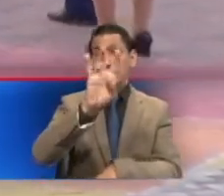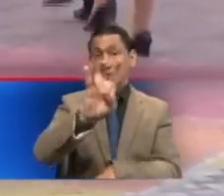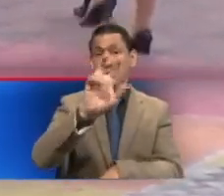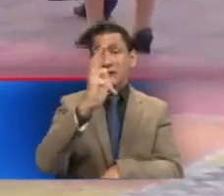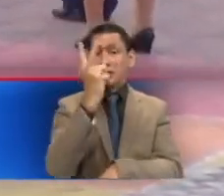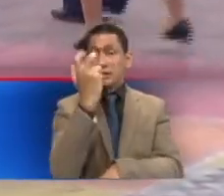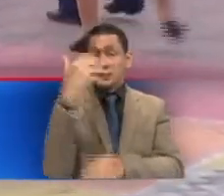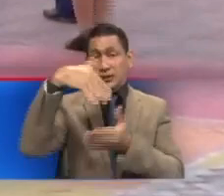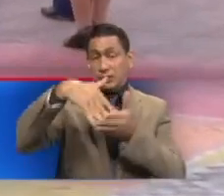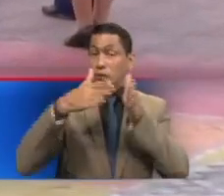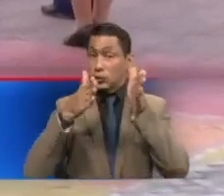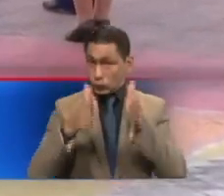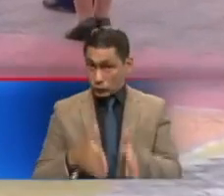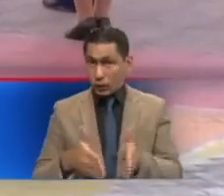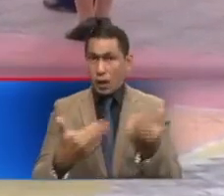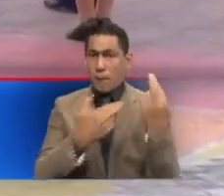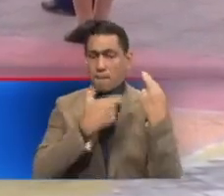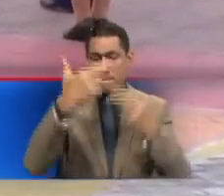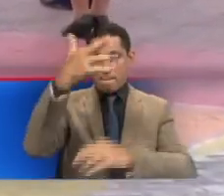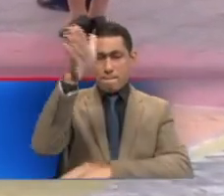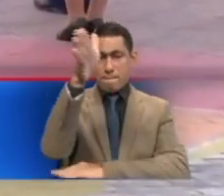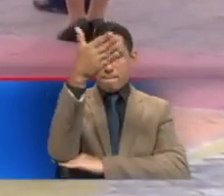estudiantes, y acá en la zona 8,